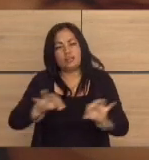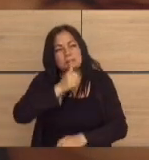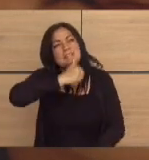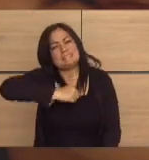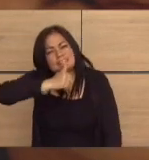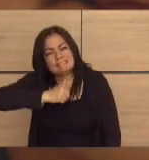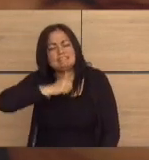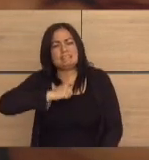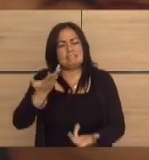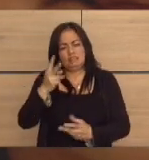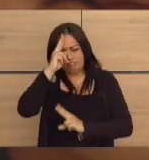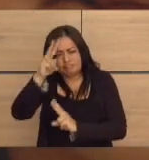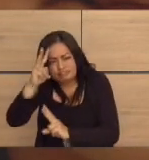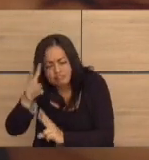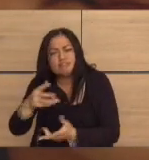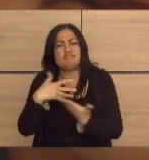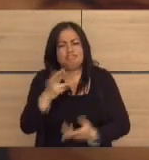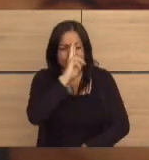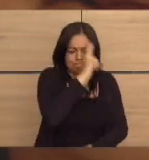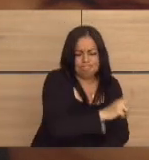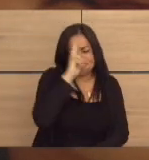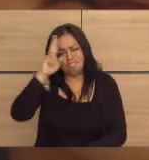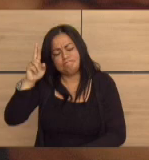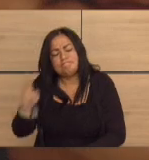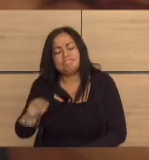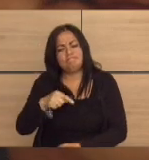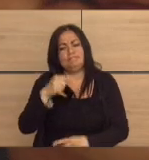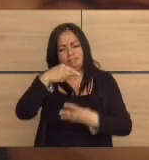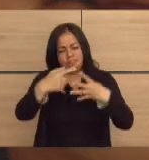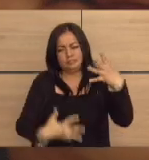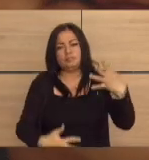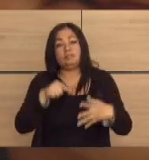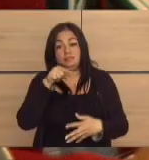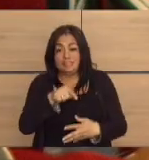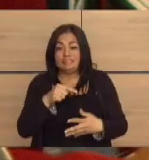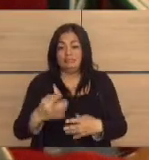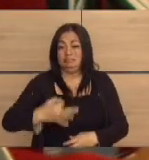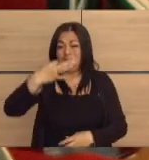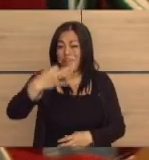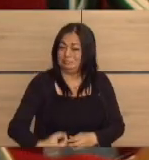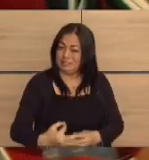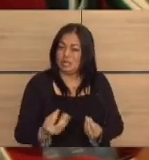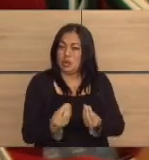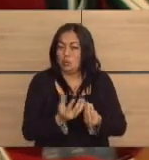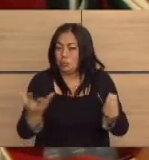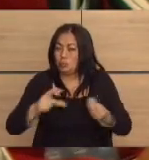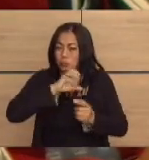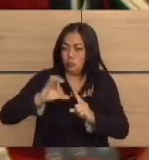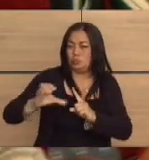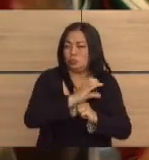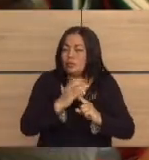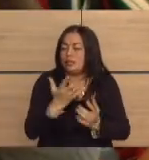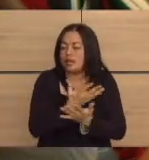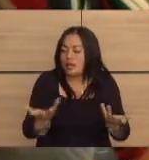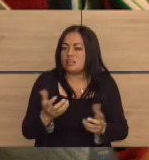tolerantes, respetuosos, justamente de esta riqueza étnica y cultural, así como conocedores de fondo,